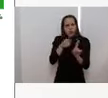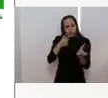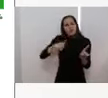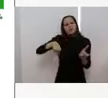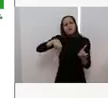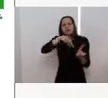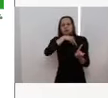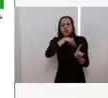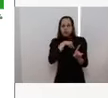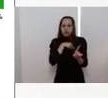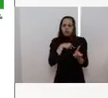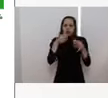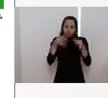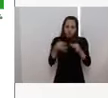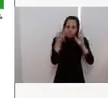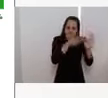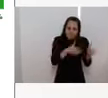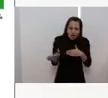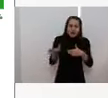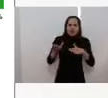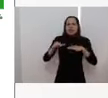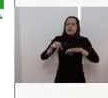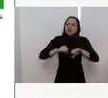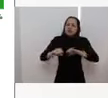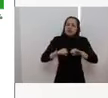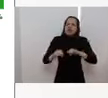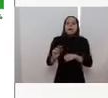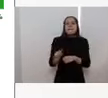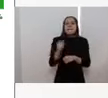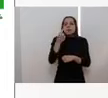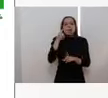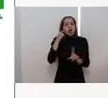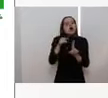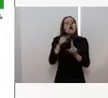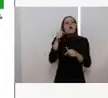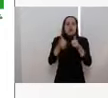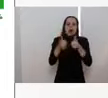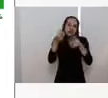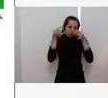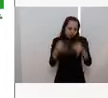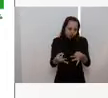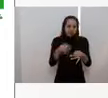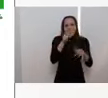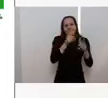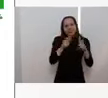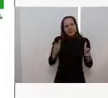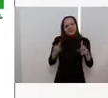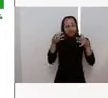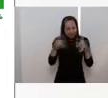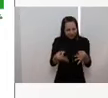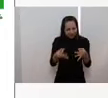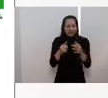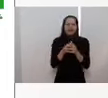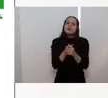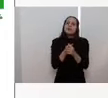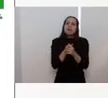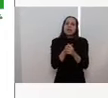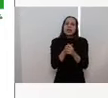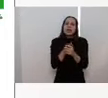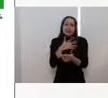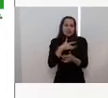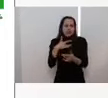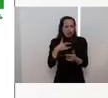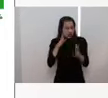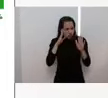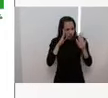en nuestro plan de acción nuestro primer objetivo obviamente está centrado en el paciente y es asegurar la prestación de salud con seguridad con